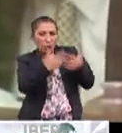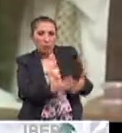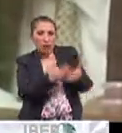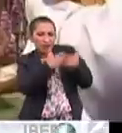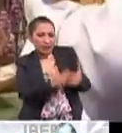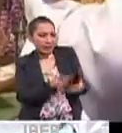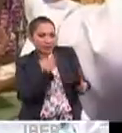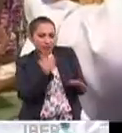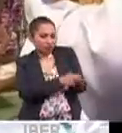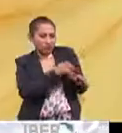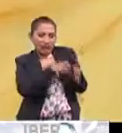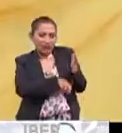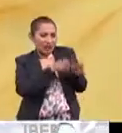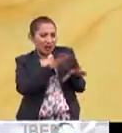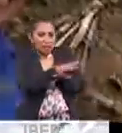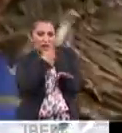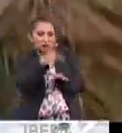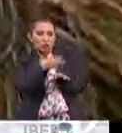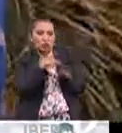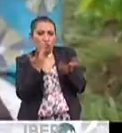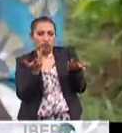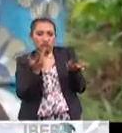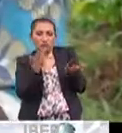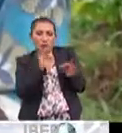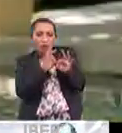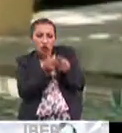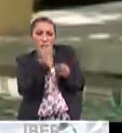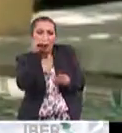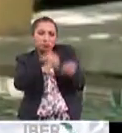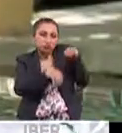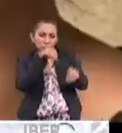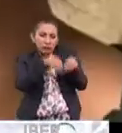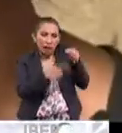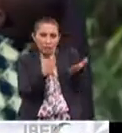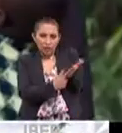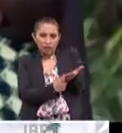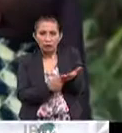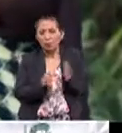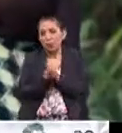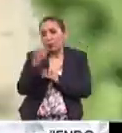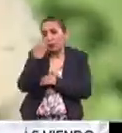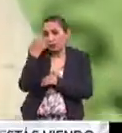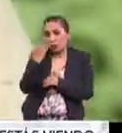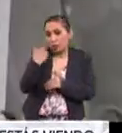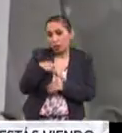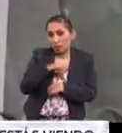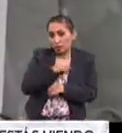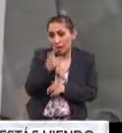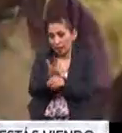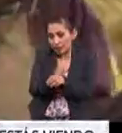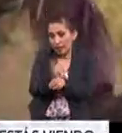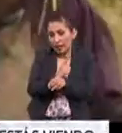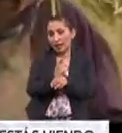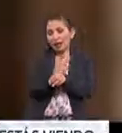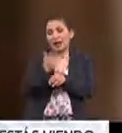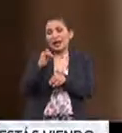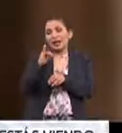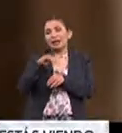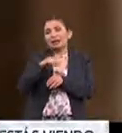industrial, creo que son las dos líneas que más manejamos en la escuela, por ejemplo, en la carrera de Ingeniería